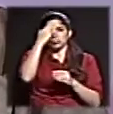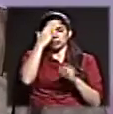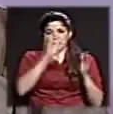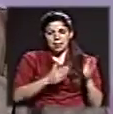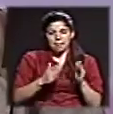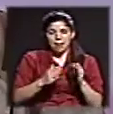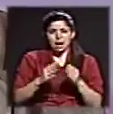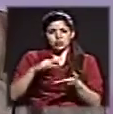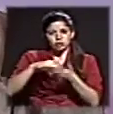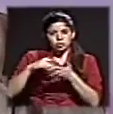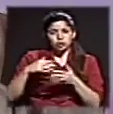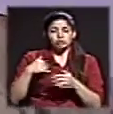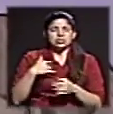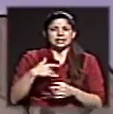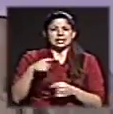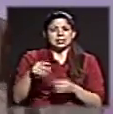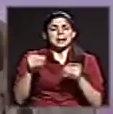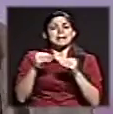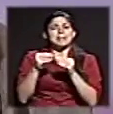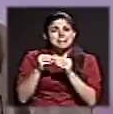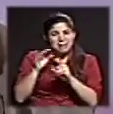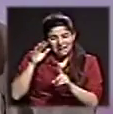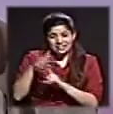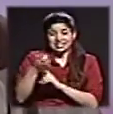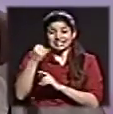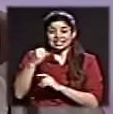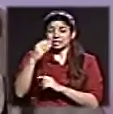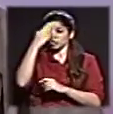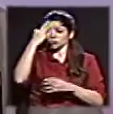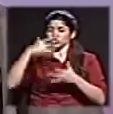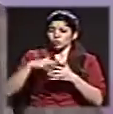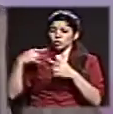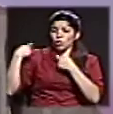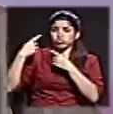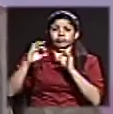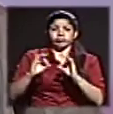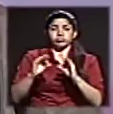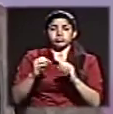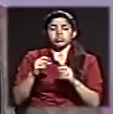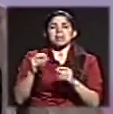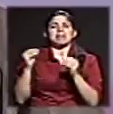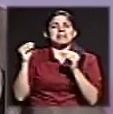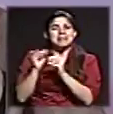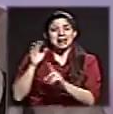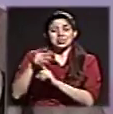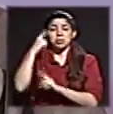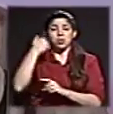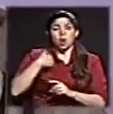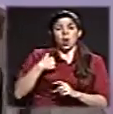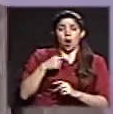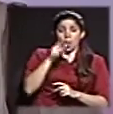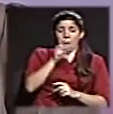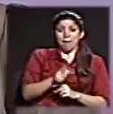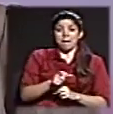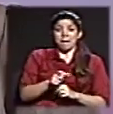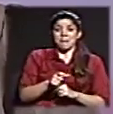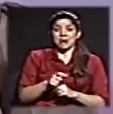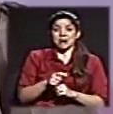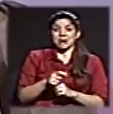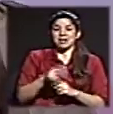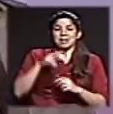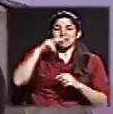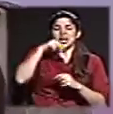tenga formación, yo siento que es más acosada todavía. ¿Por qué? Porque el hombre, el macho, se ve que está en